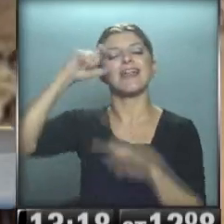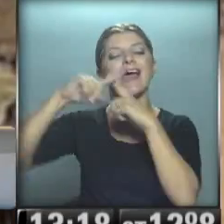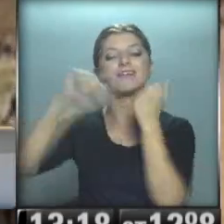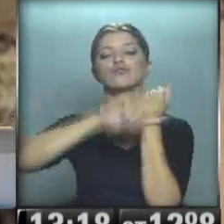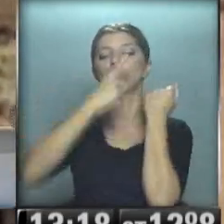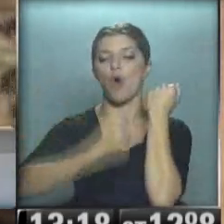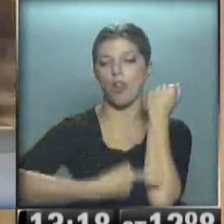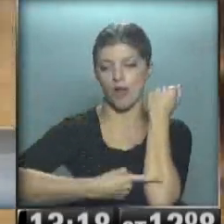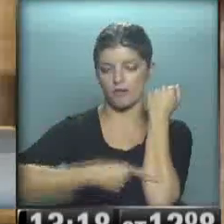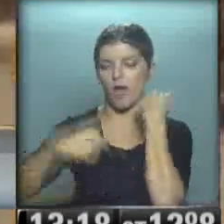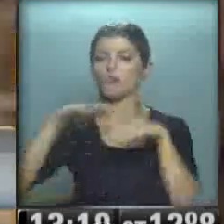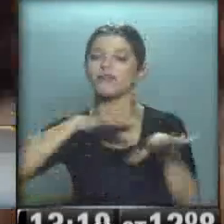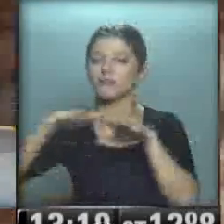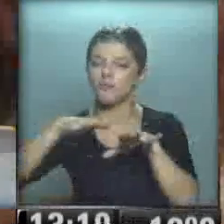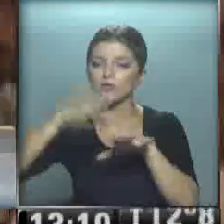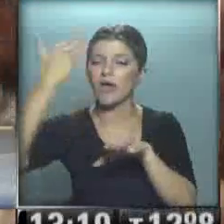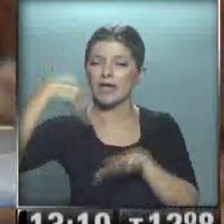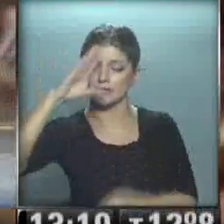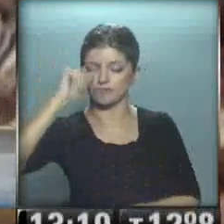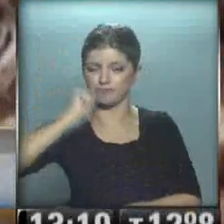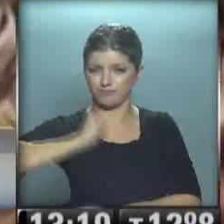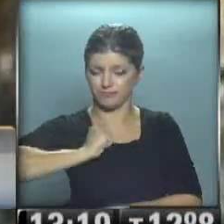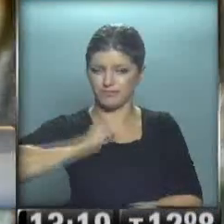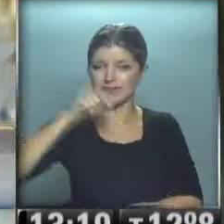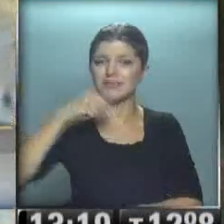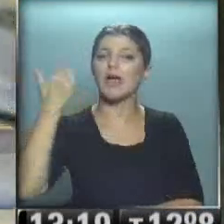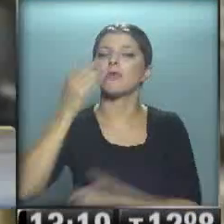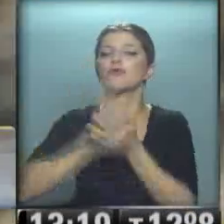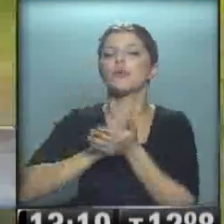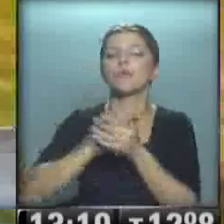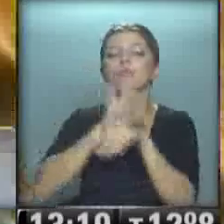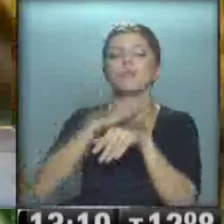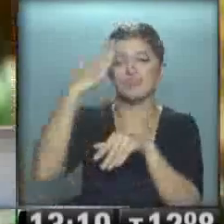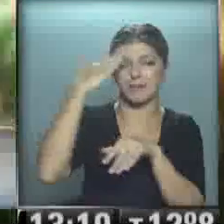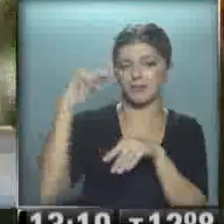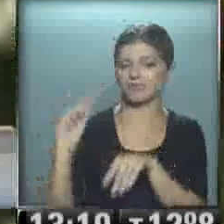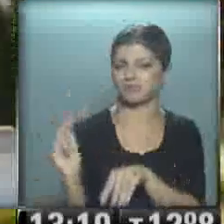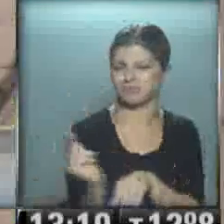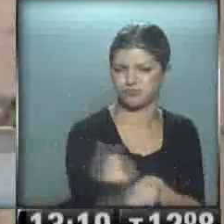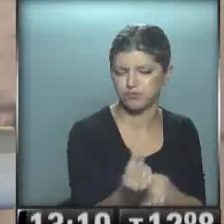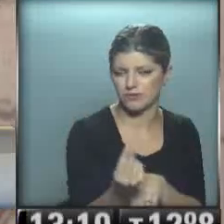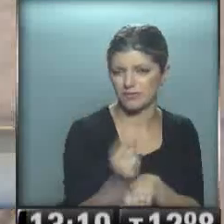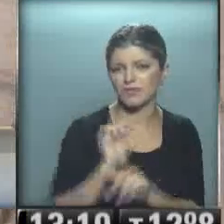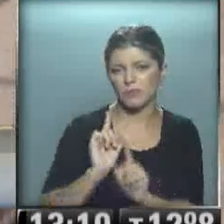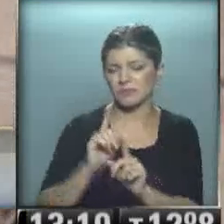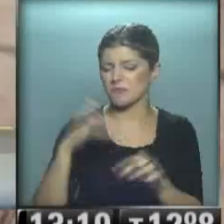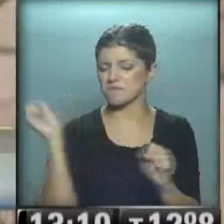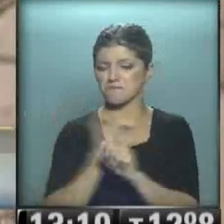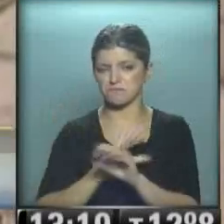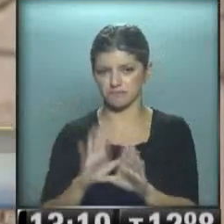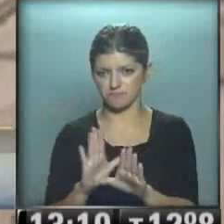un conflicto signado por el nacionalismo y la denominada limpieza étnica transformada en un verdadero